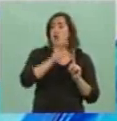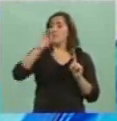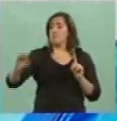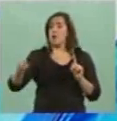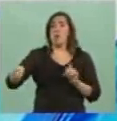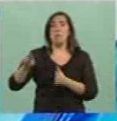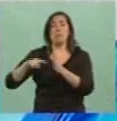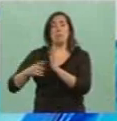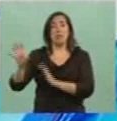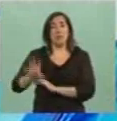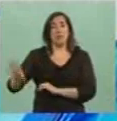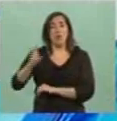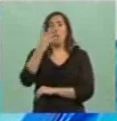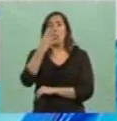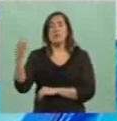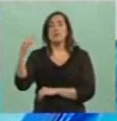Buenos Aires